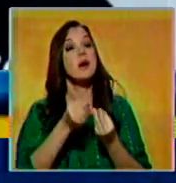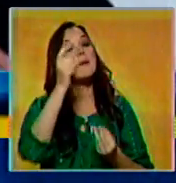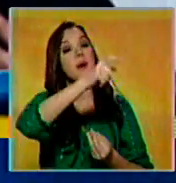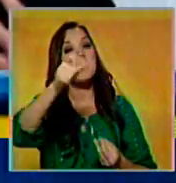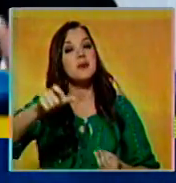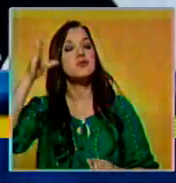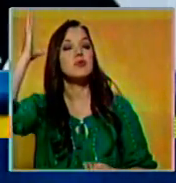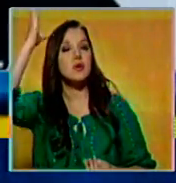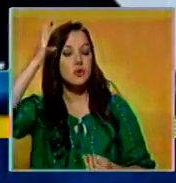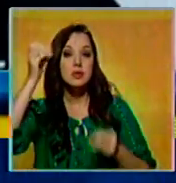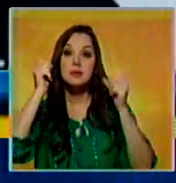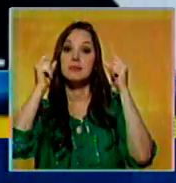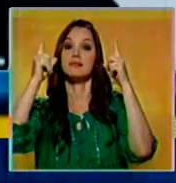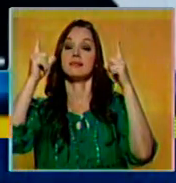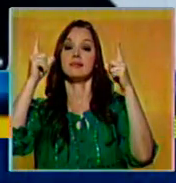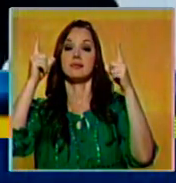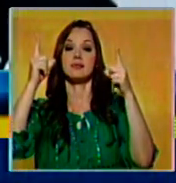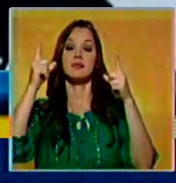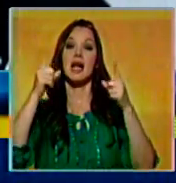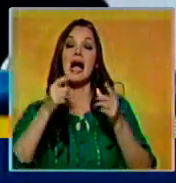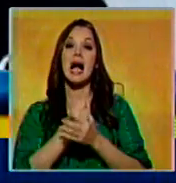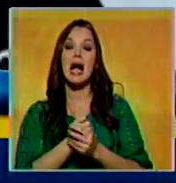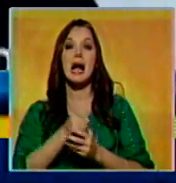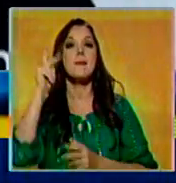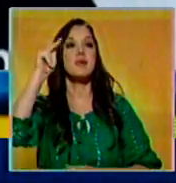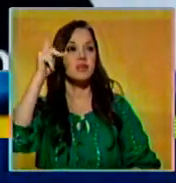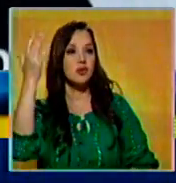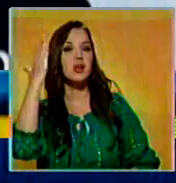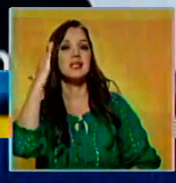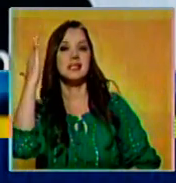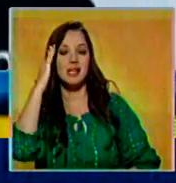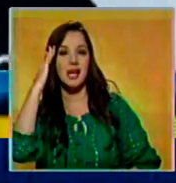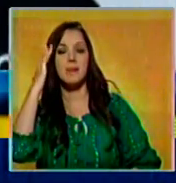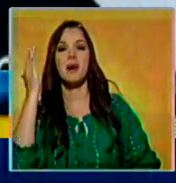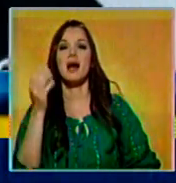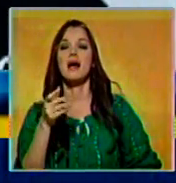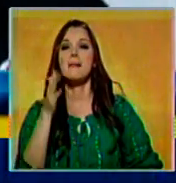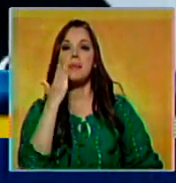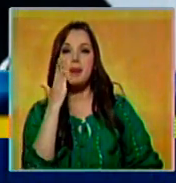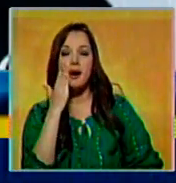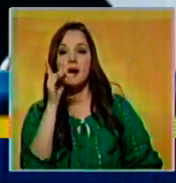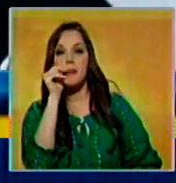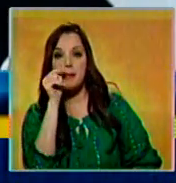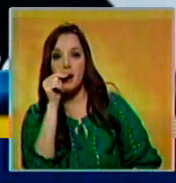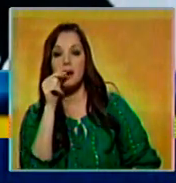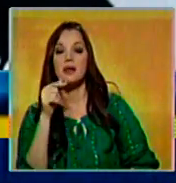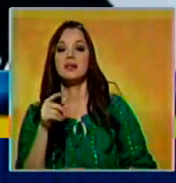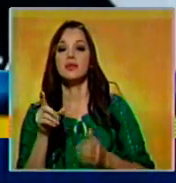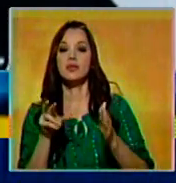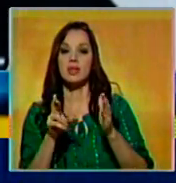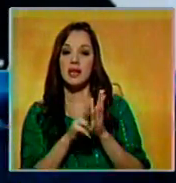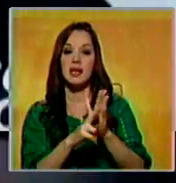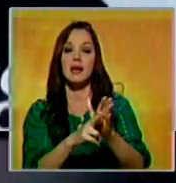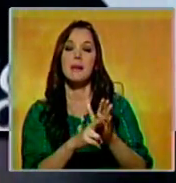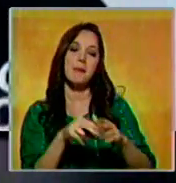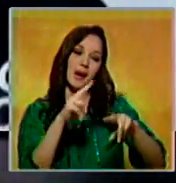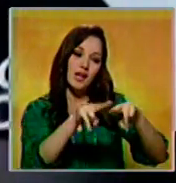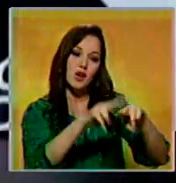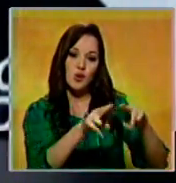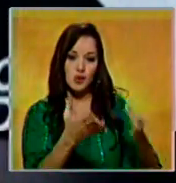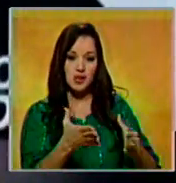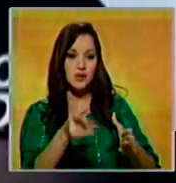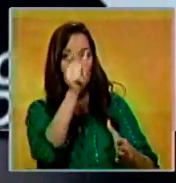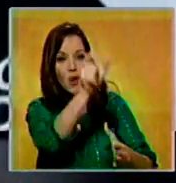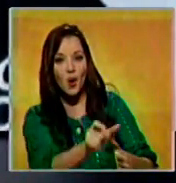necesaria para que Despierten los corazones de profesores alumnos padres representantes de manera que podamos hacer de nuestros niños